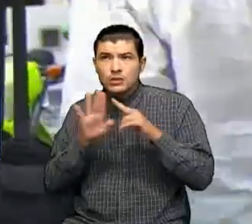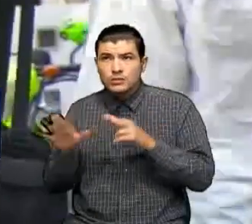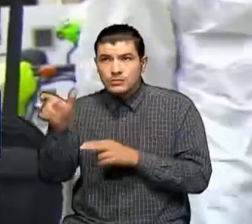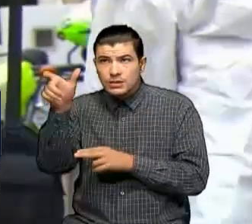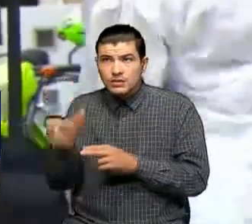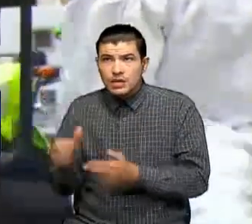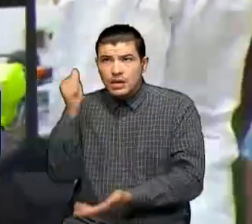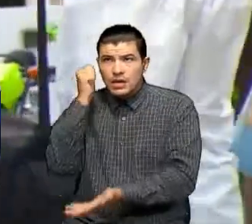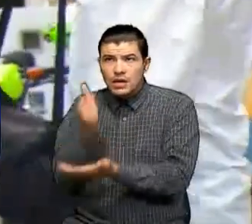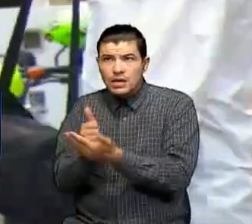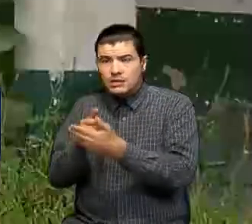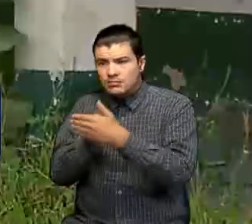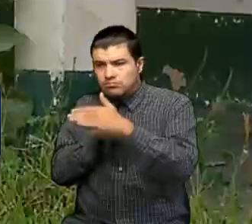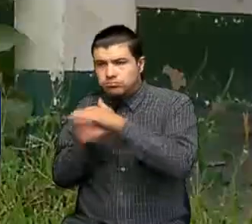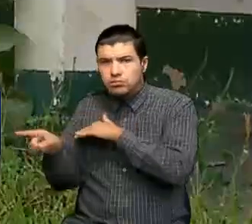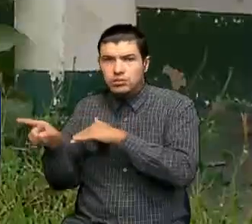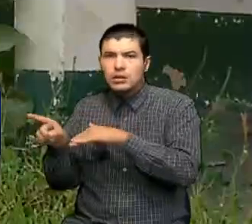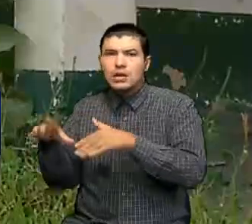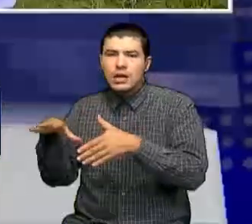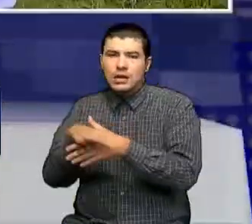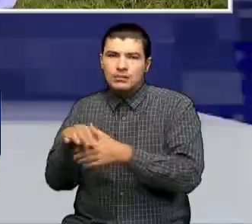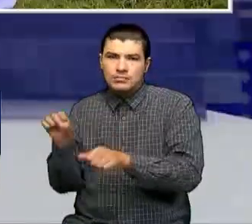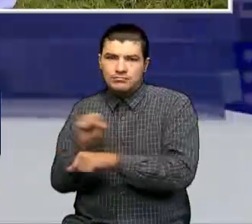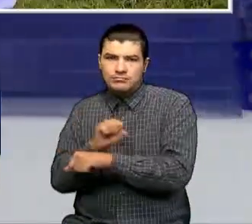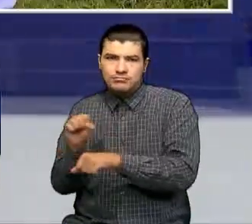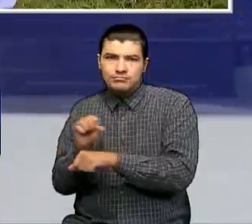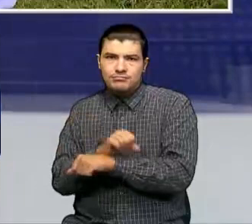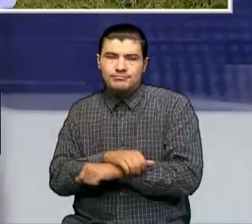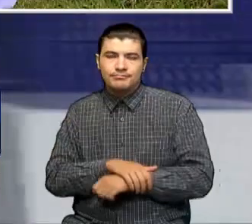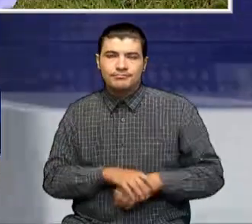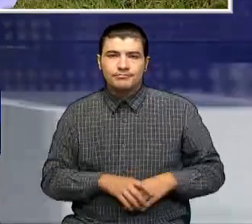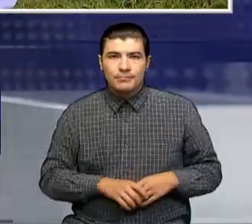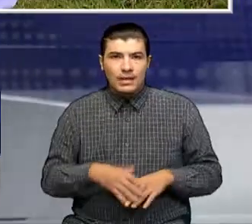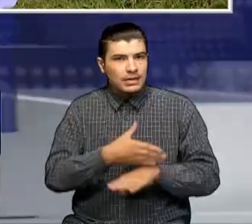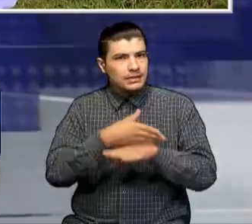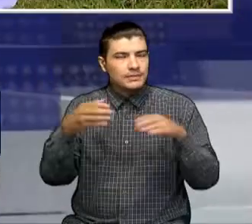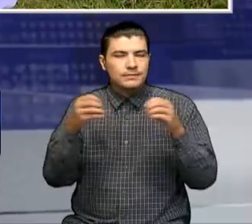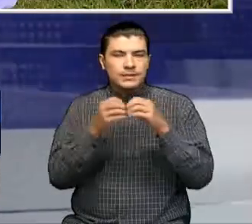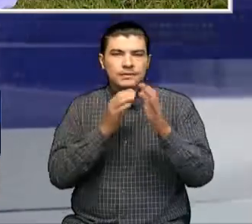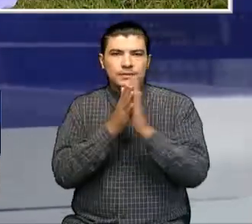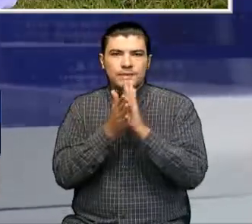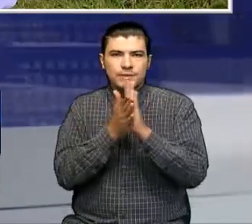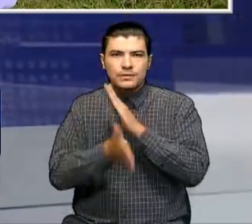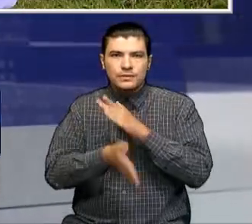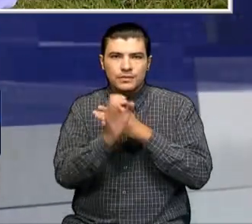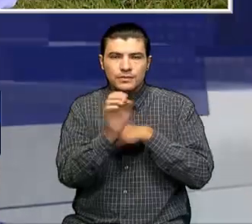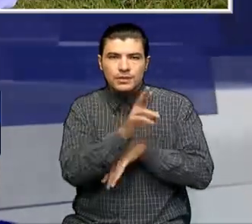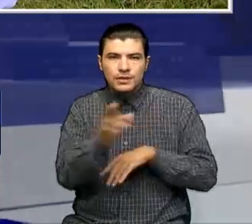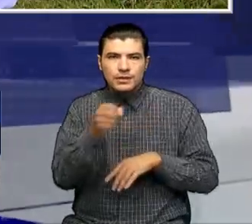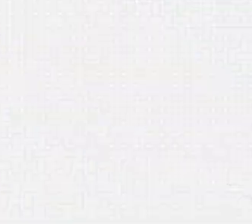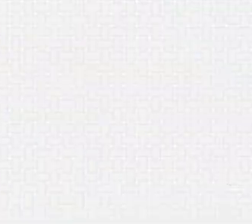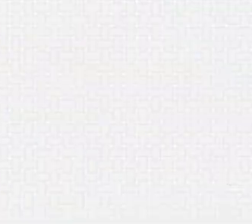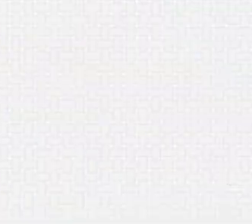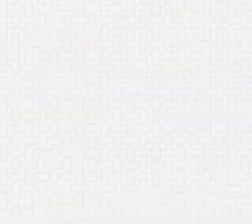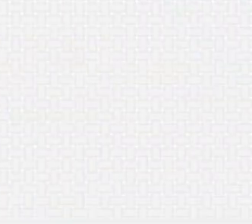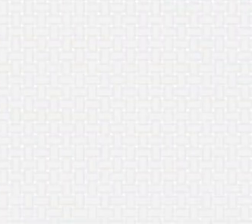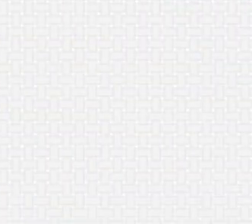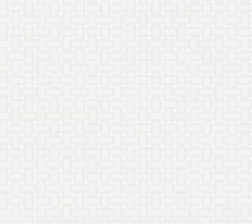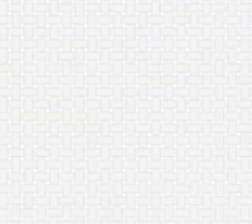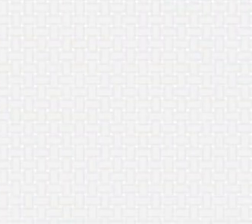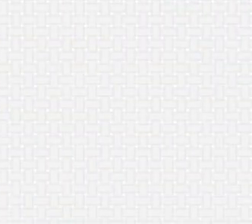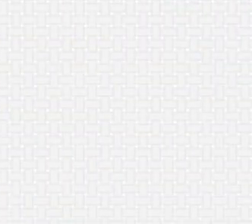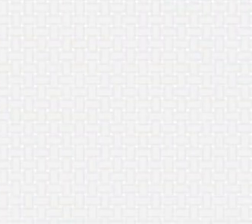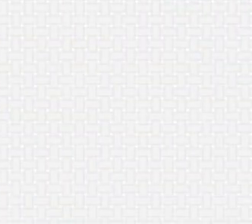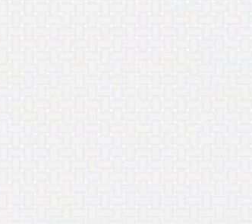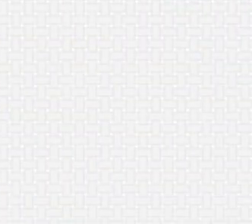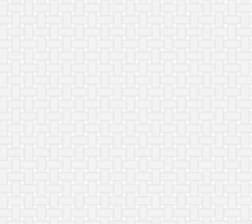huyó en un vehículo tipo taxi compañero me despido desde villa del rosario ustedes continúen con más noticias de este estudio muy buenas tardes canal pro